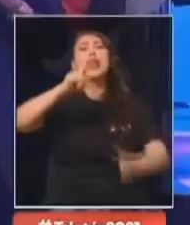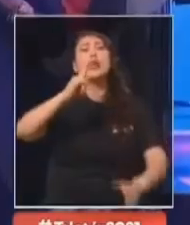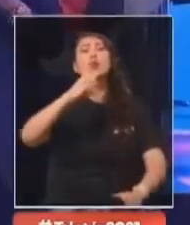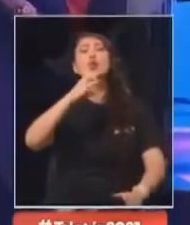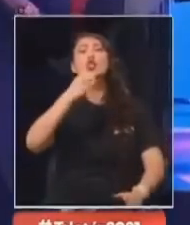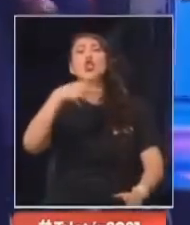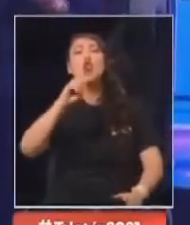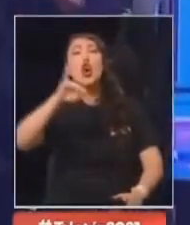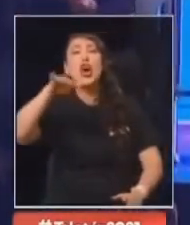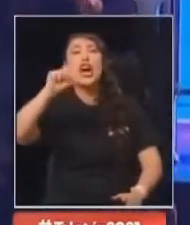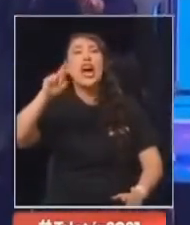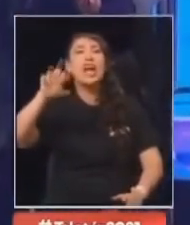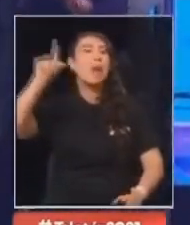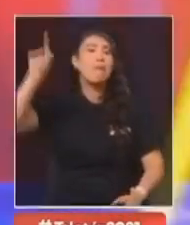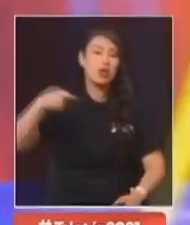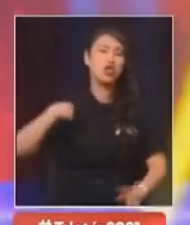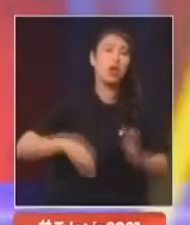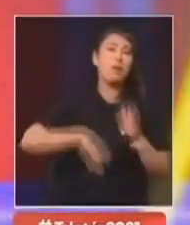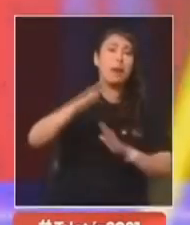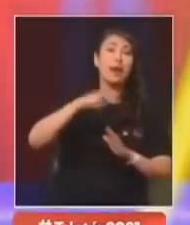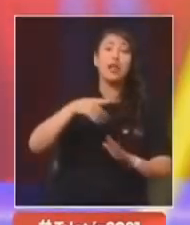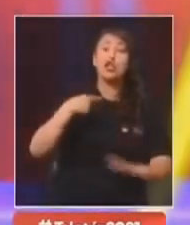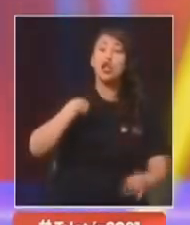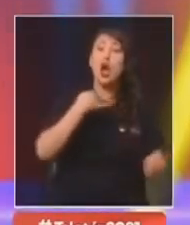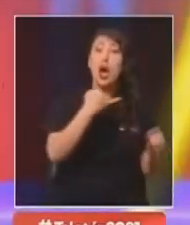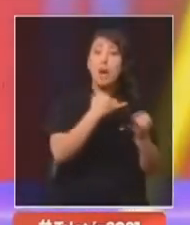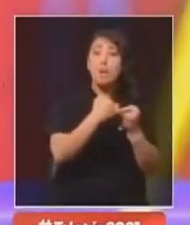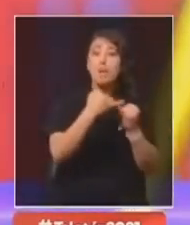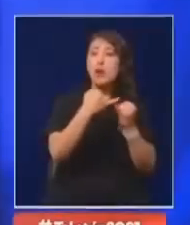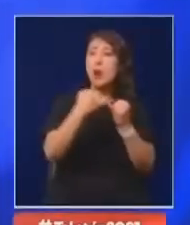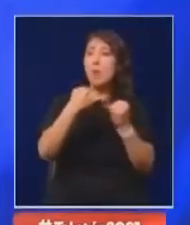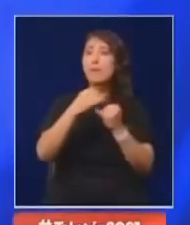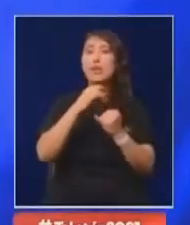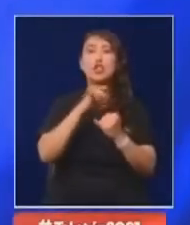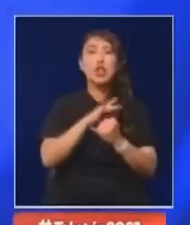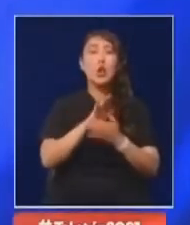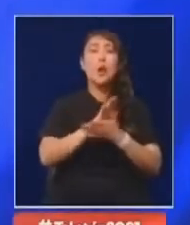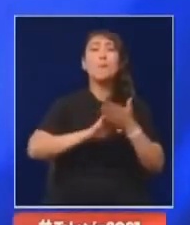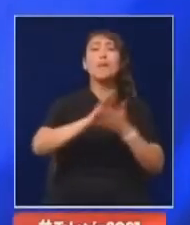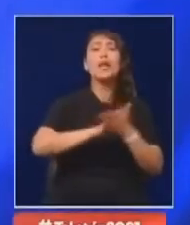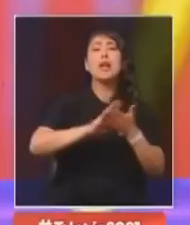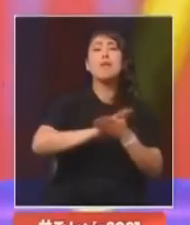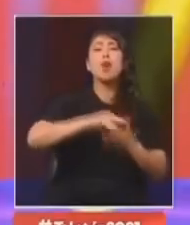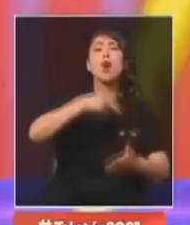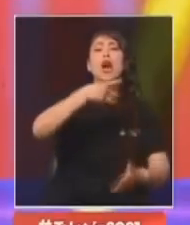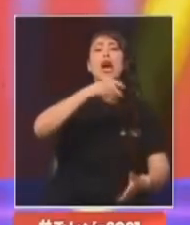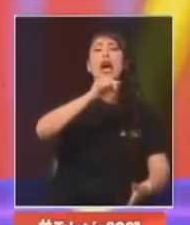Lucio de ayer. Y tengo muchos amigos chilenos como Happy